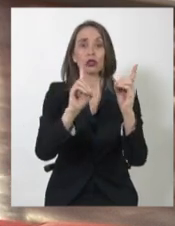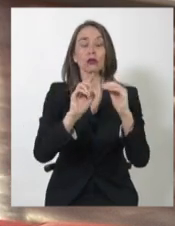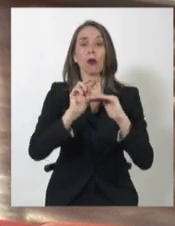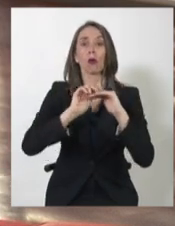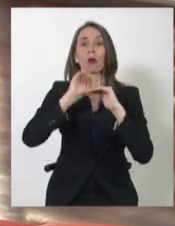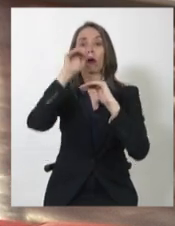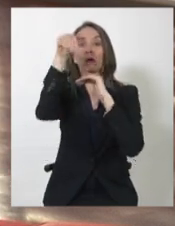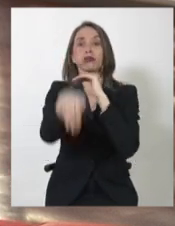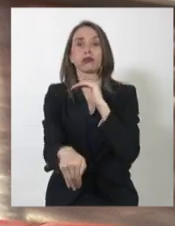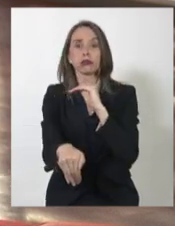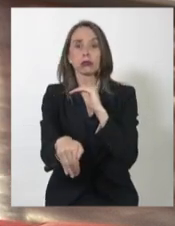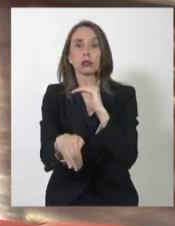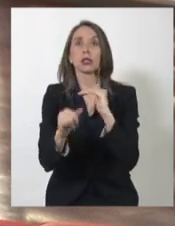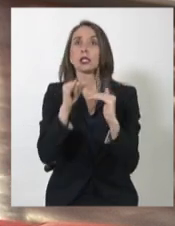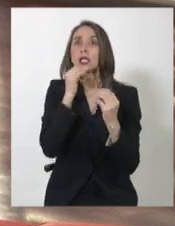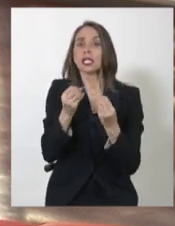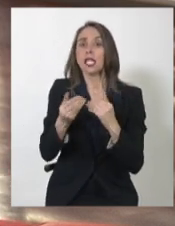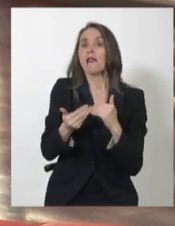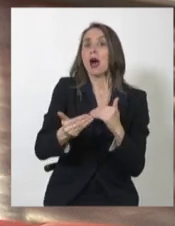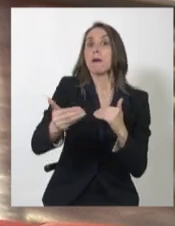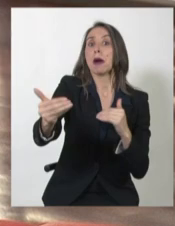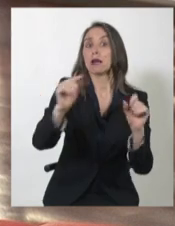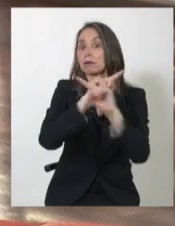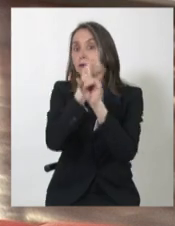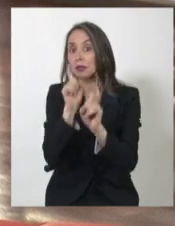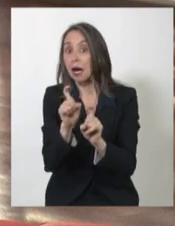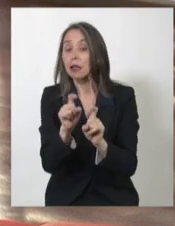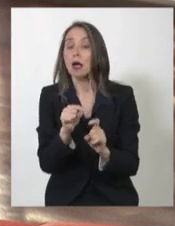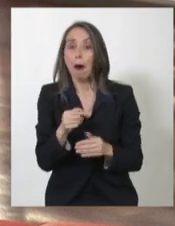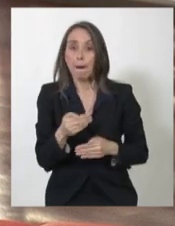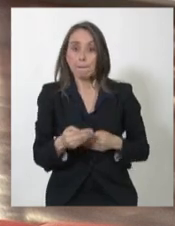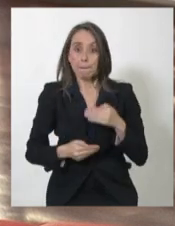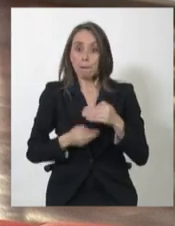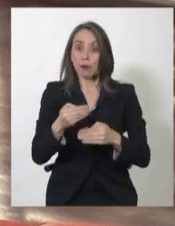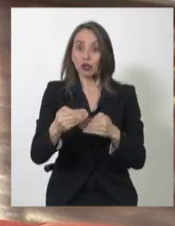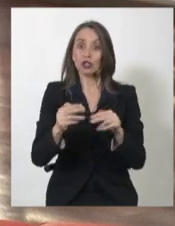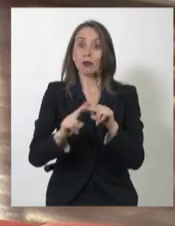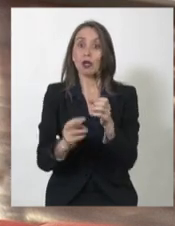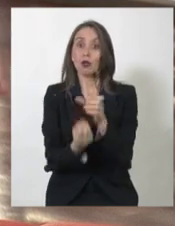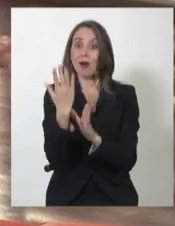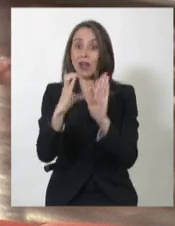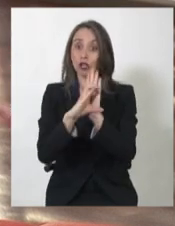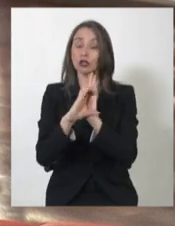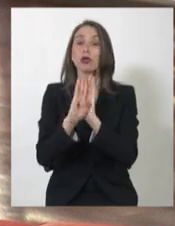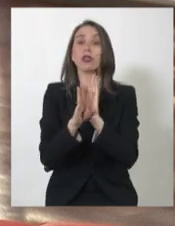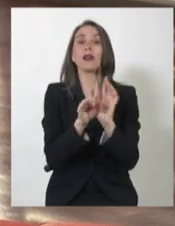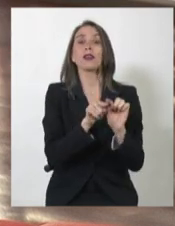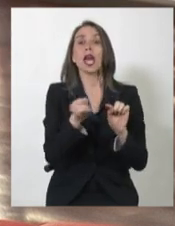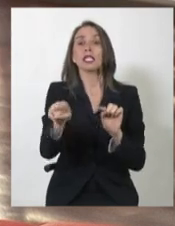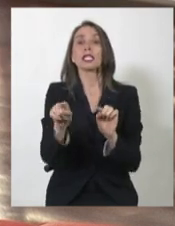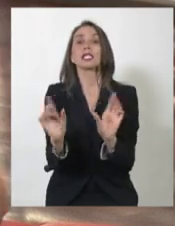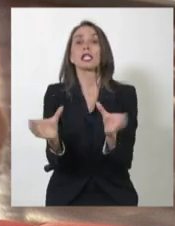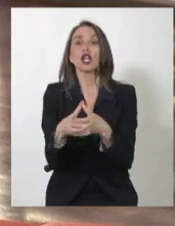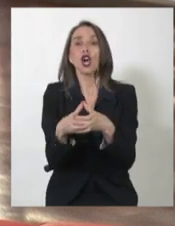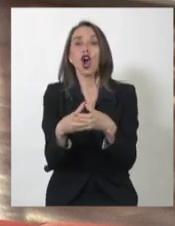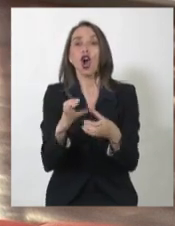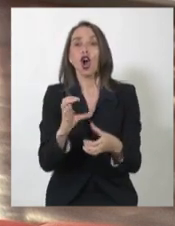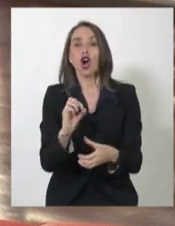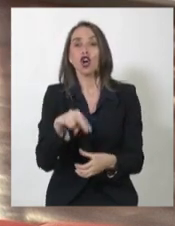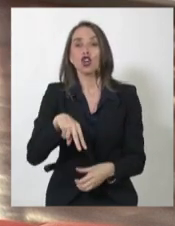abismo de quién sabe qué, el proceso debería ser a través de una convención constituyente